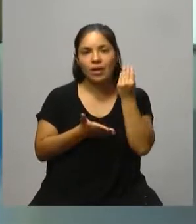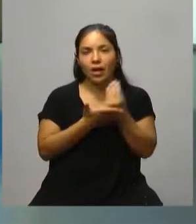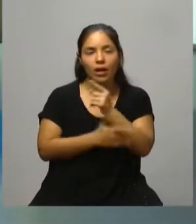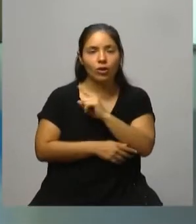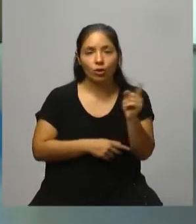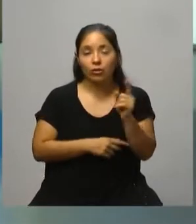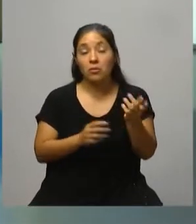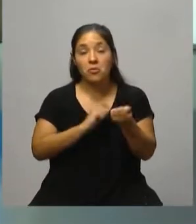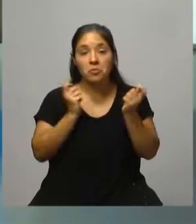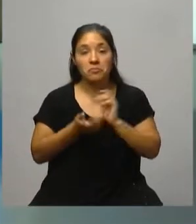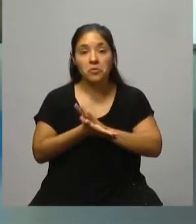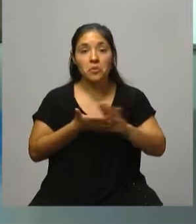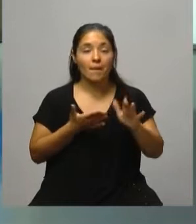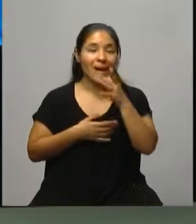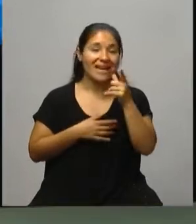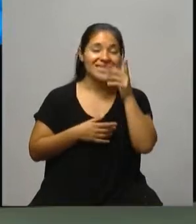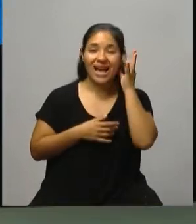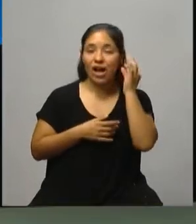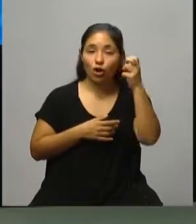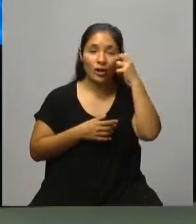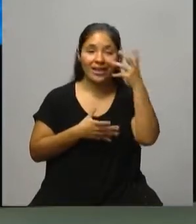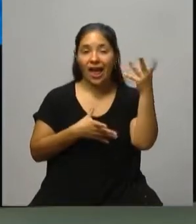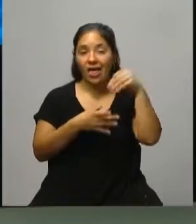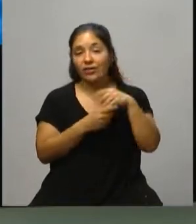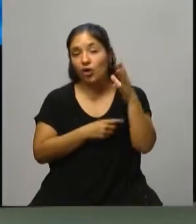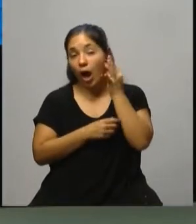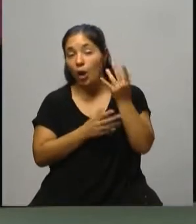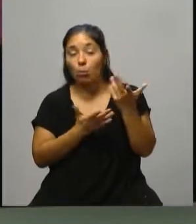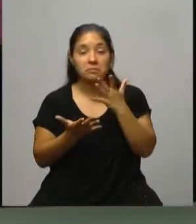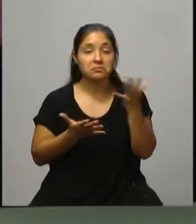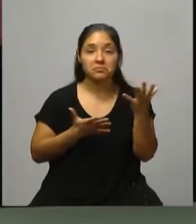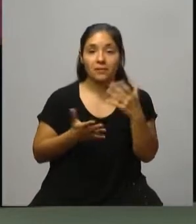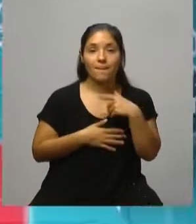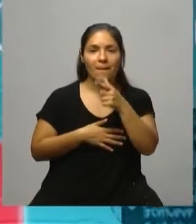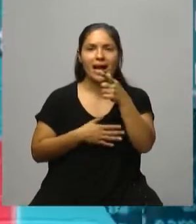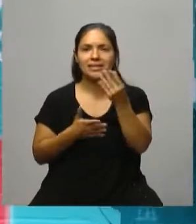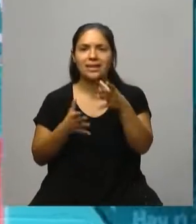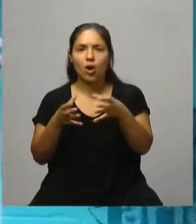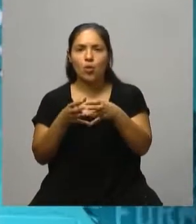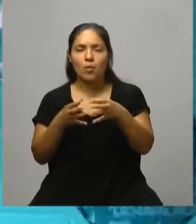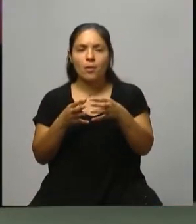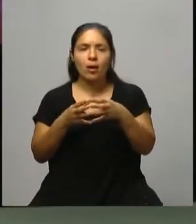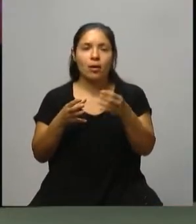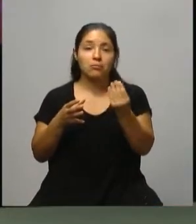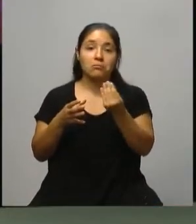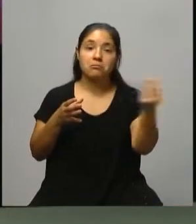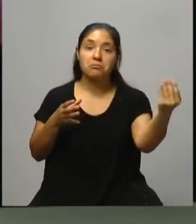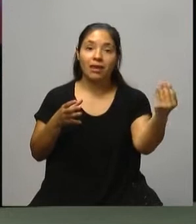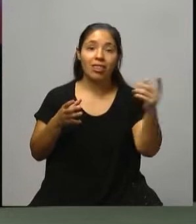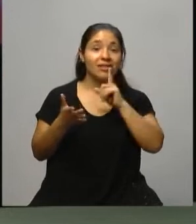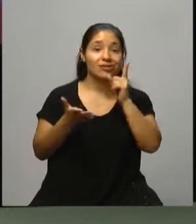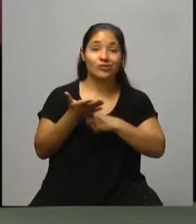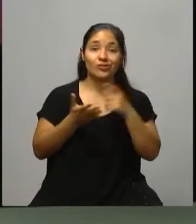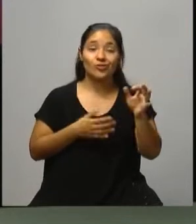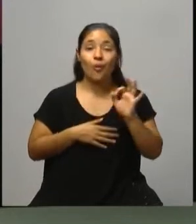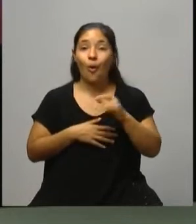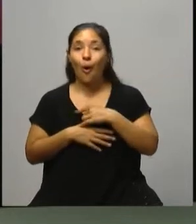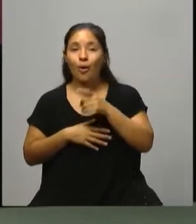también que tienen mayoría en la cantidad de los miembros de la Corte, y también en otras figuras políticas